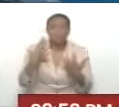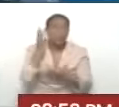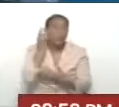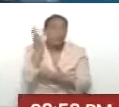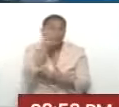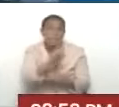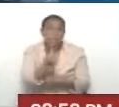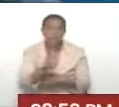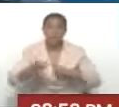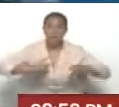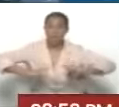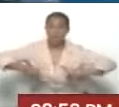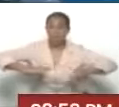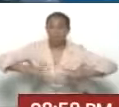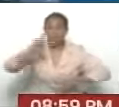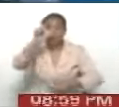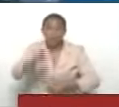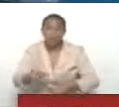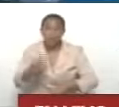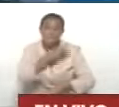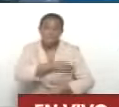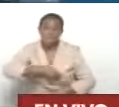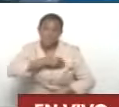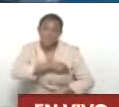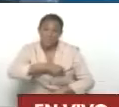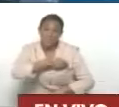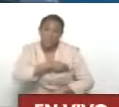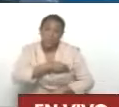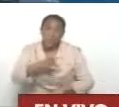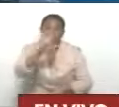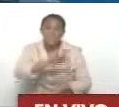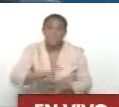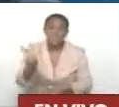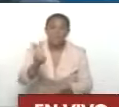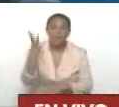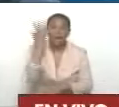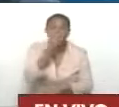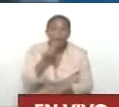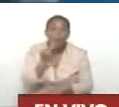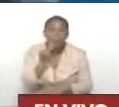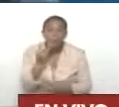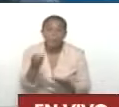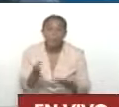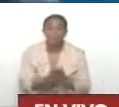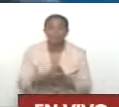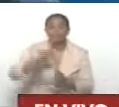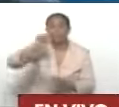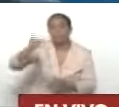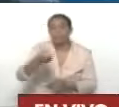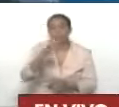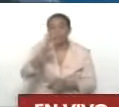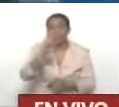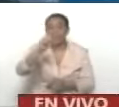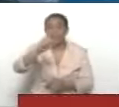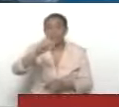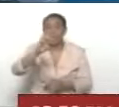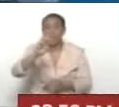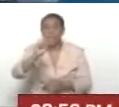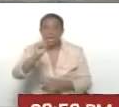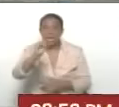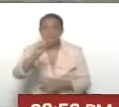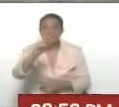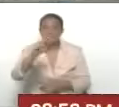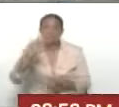la coordinadora de la Gran Misión Venezuela Joven, Génesis Garbet, se ha convertido